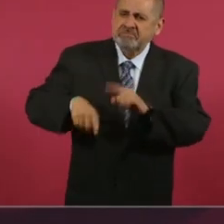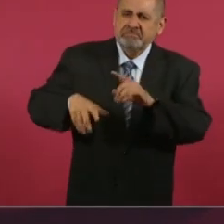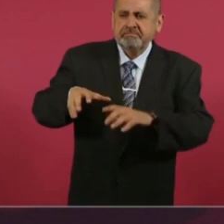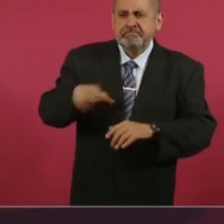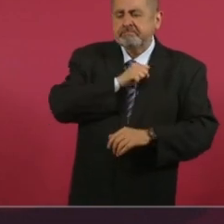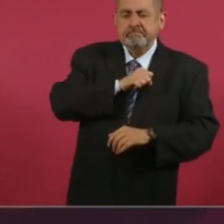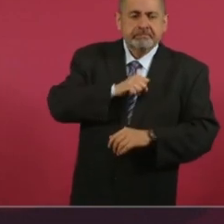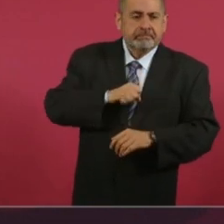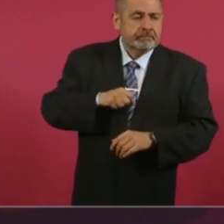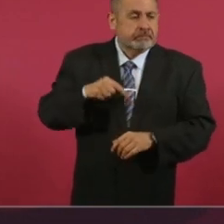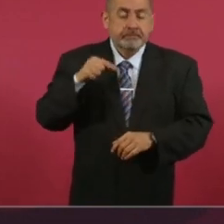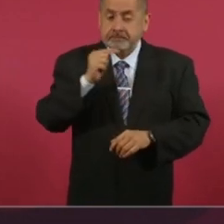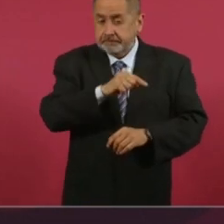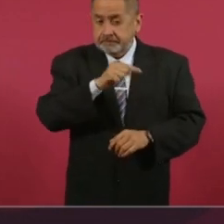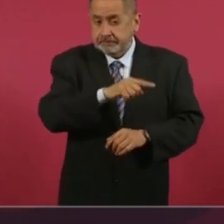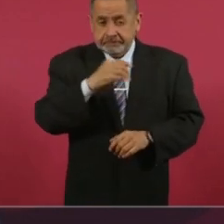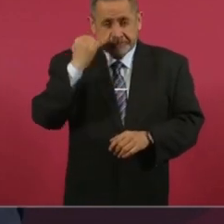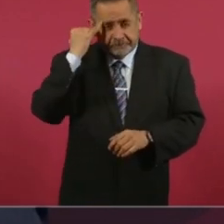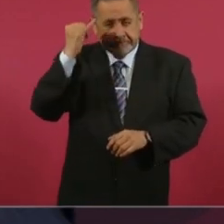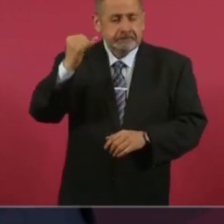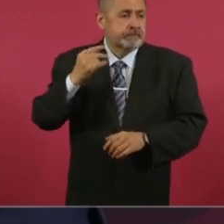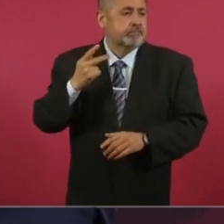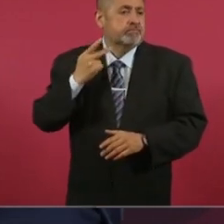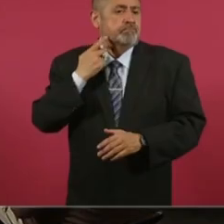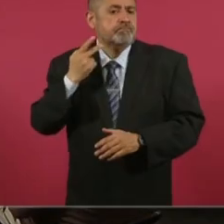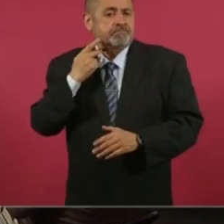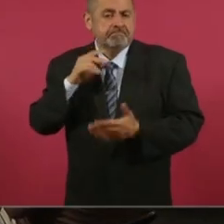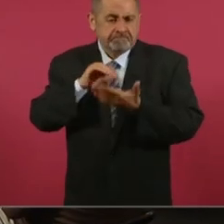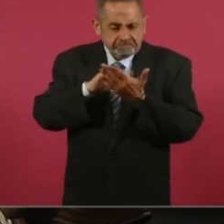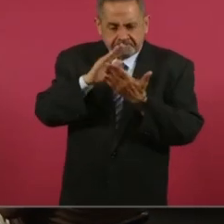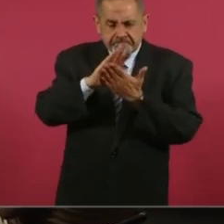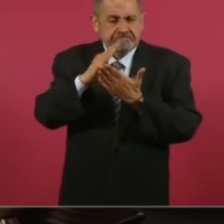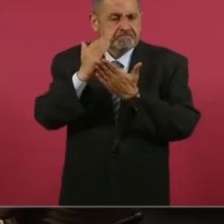en aplicar políticas antipopulares.